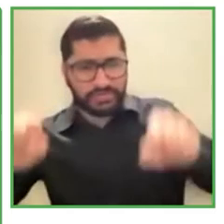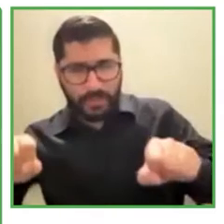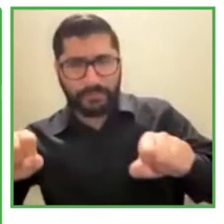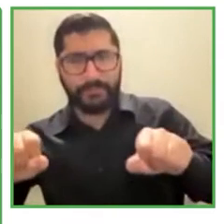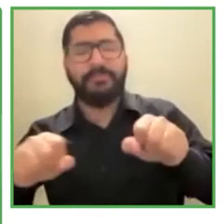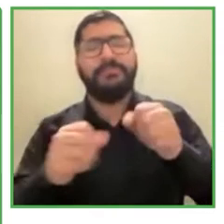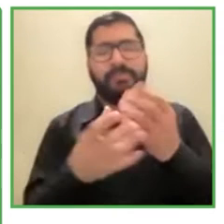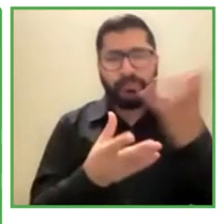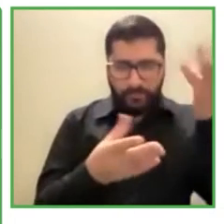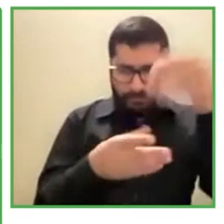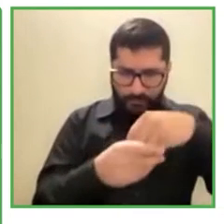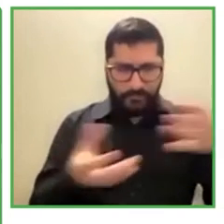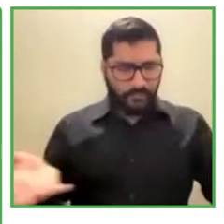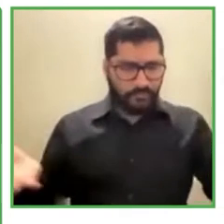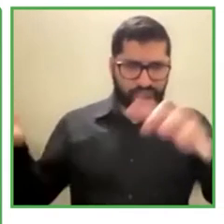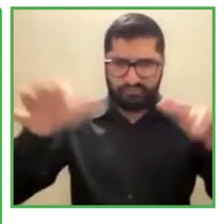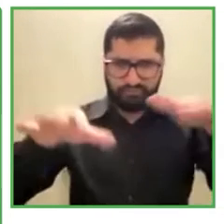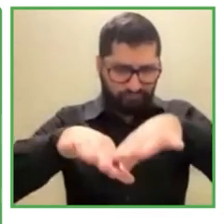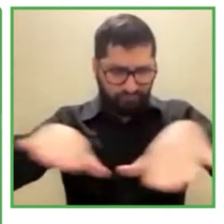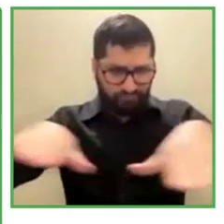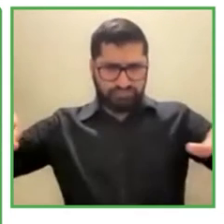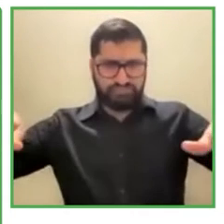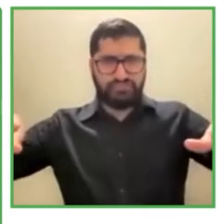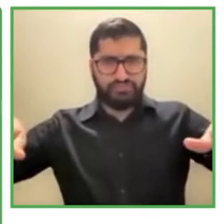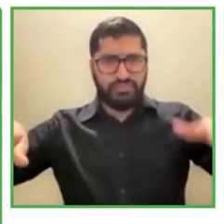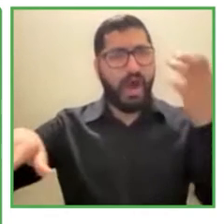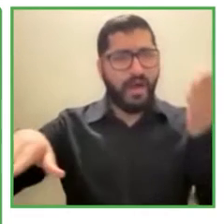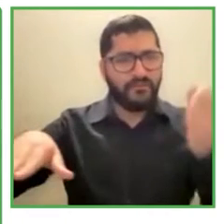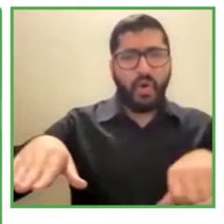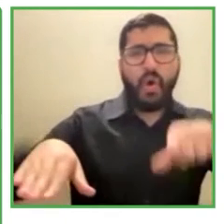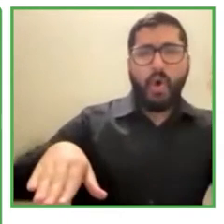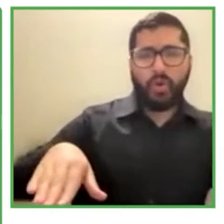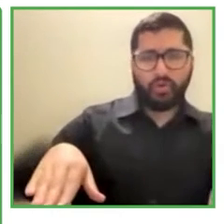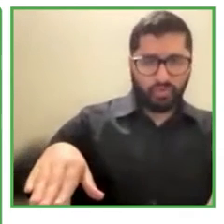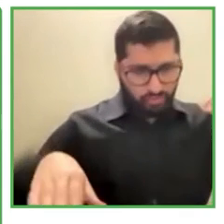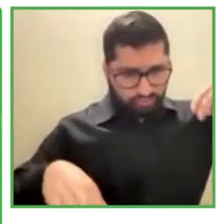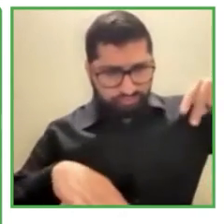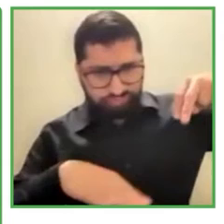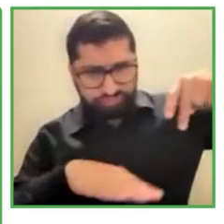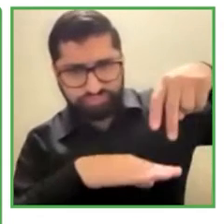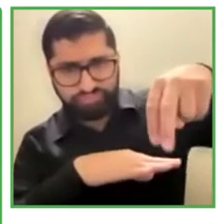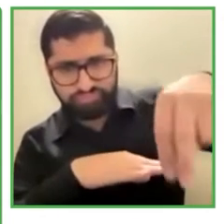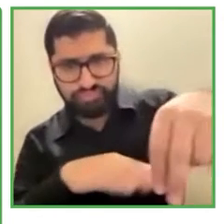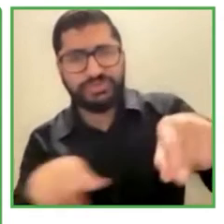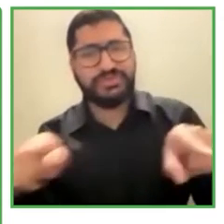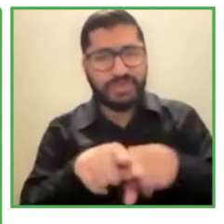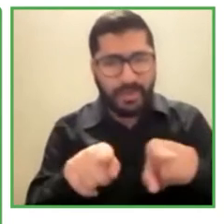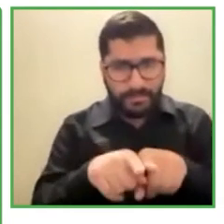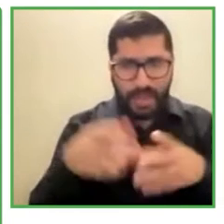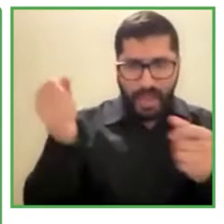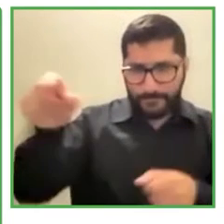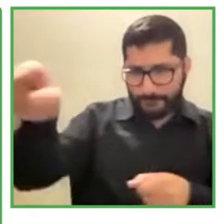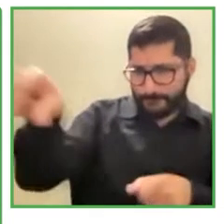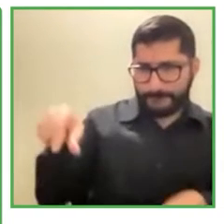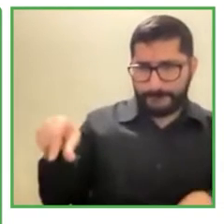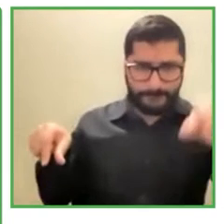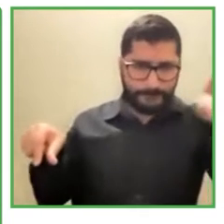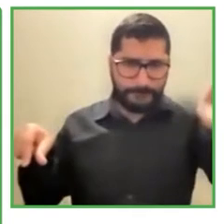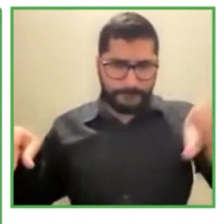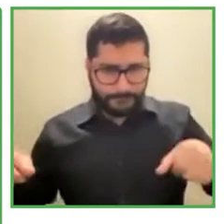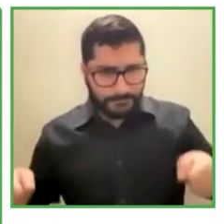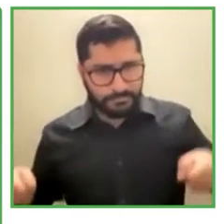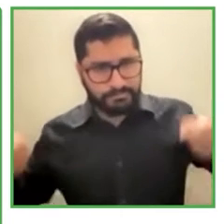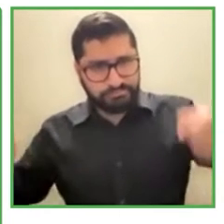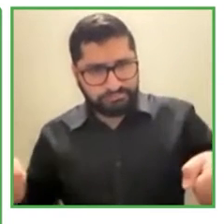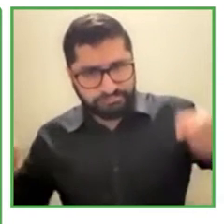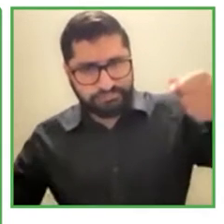tenemos entonces las escaleras y la rampa que es para los negocios y para las estaciones de metro,